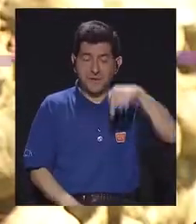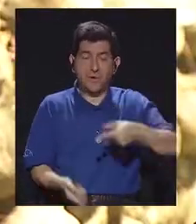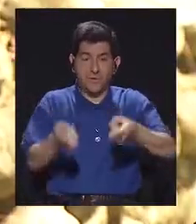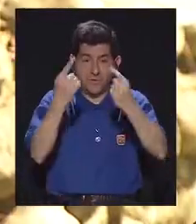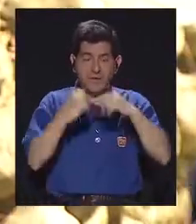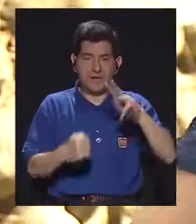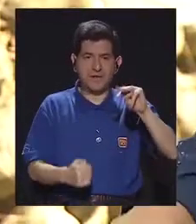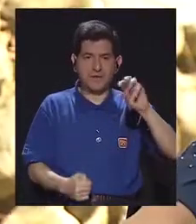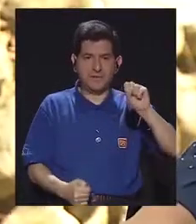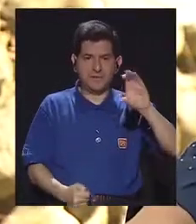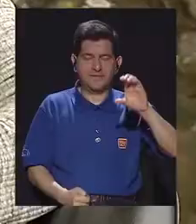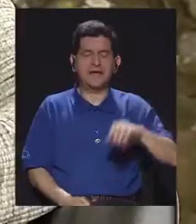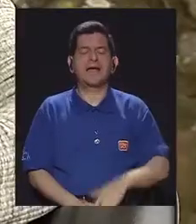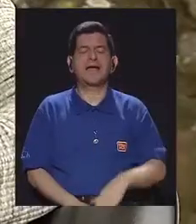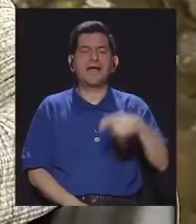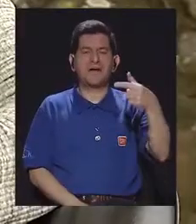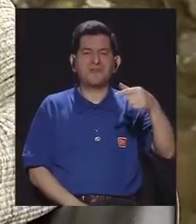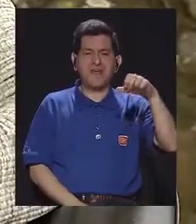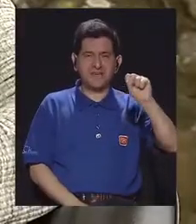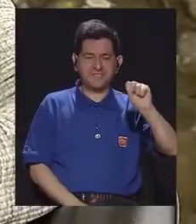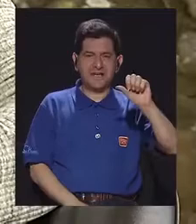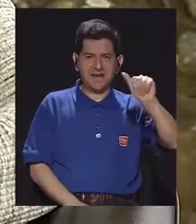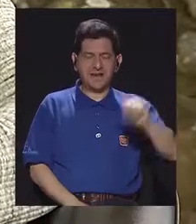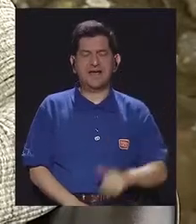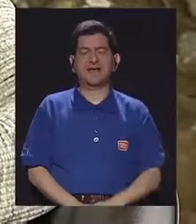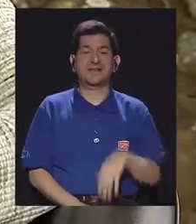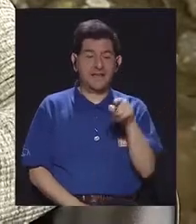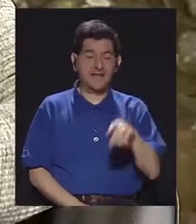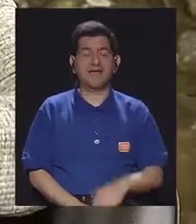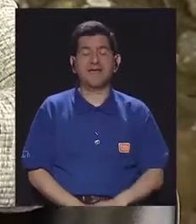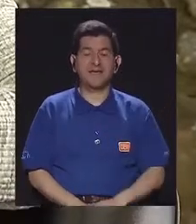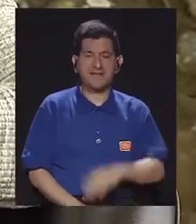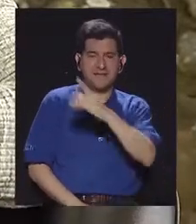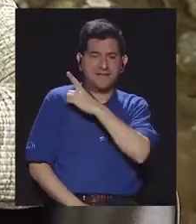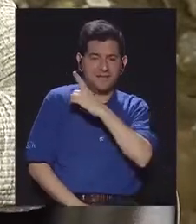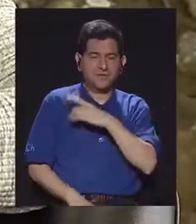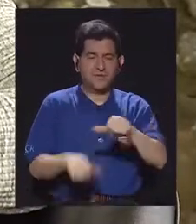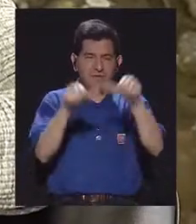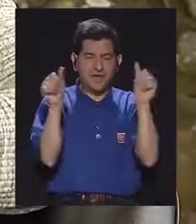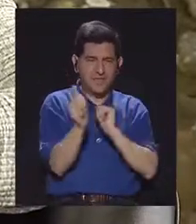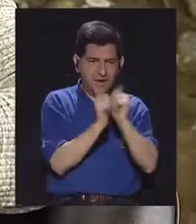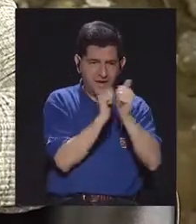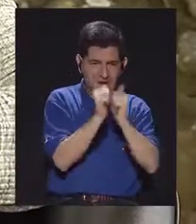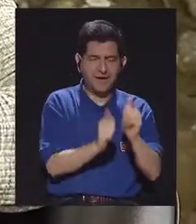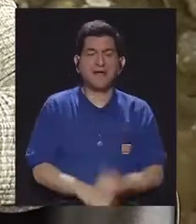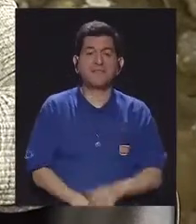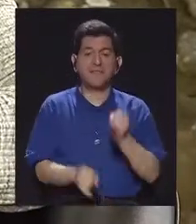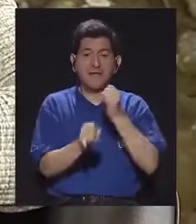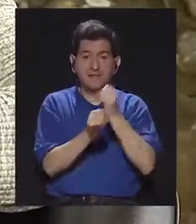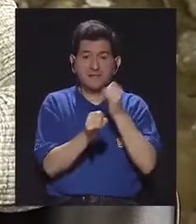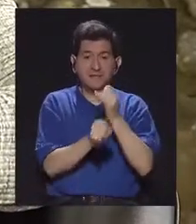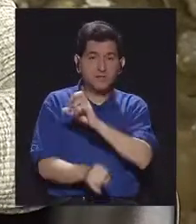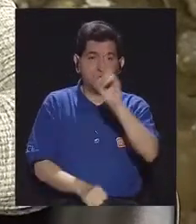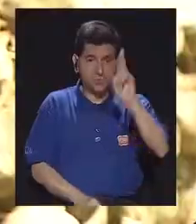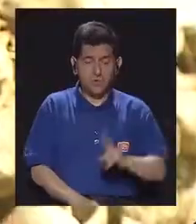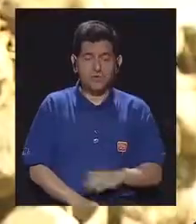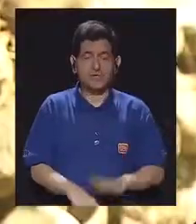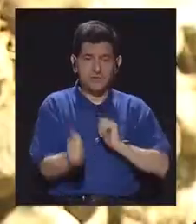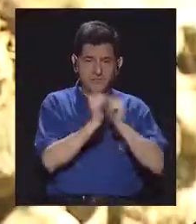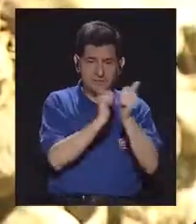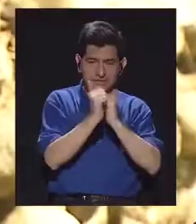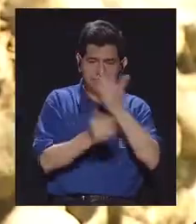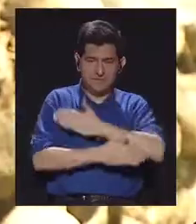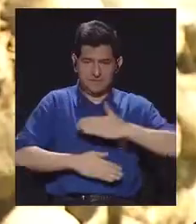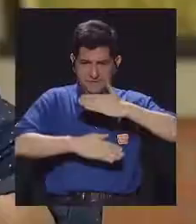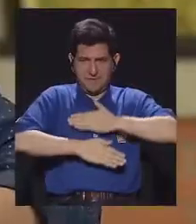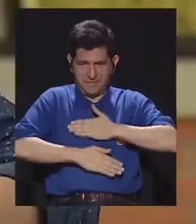con la especialista, la magistra Gabriela Char Araya, ya directora del área del deporte del Instituto Costarricense del Deporte y la Recreación, por sus siglas ICODER.